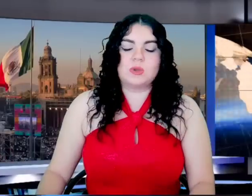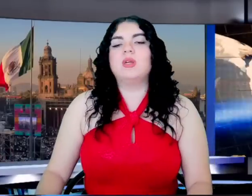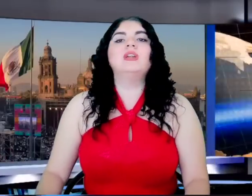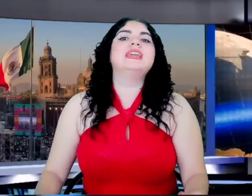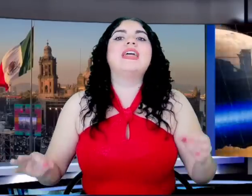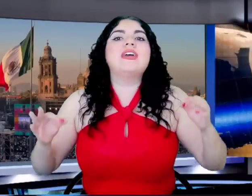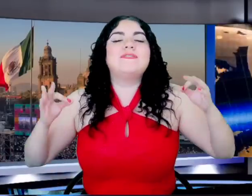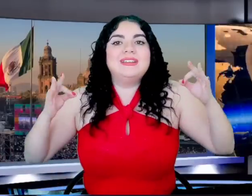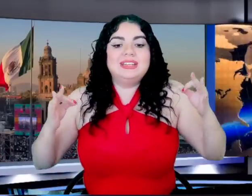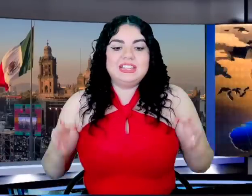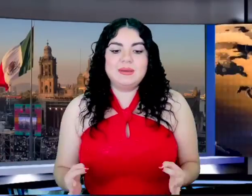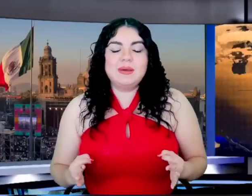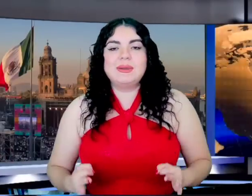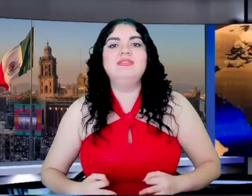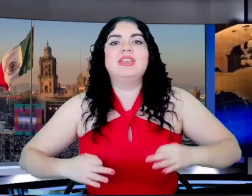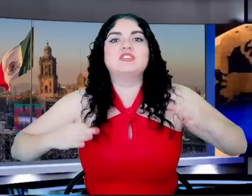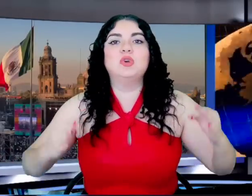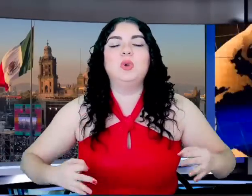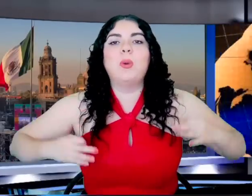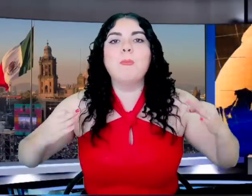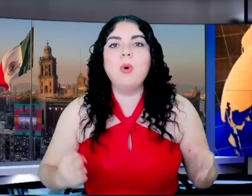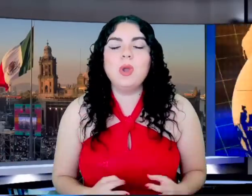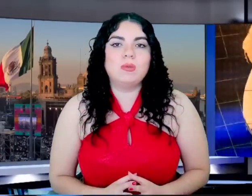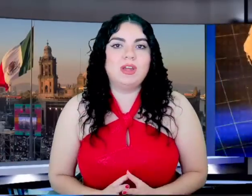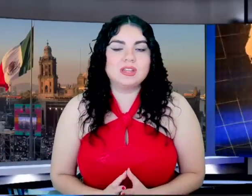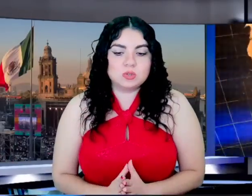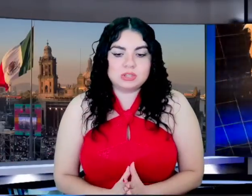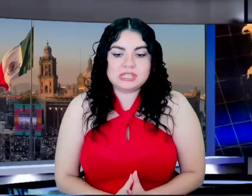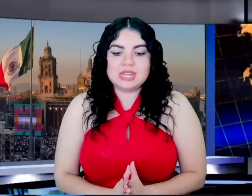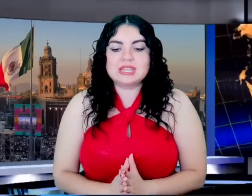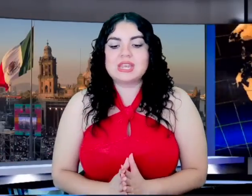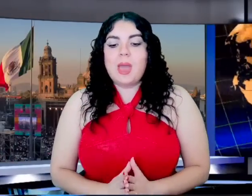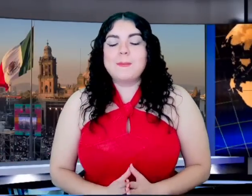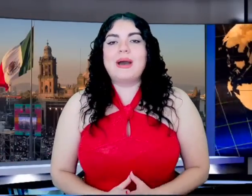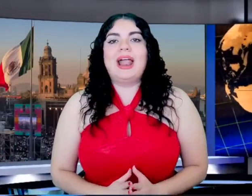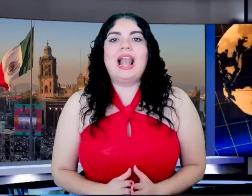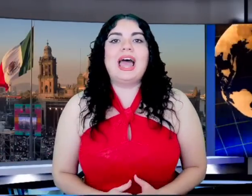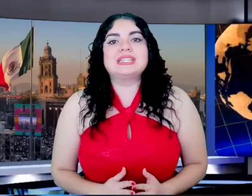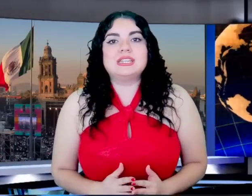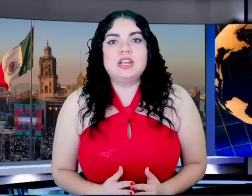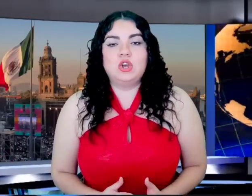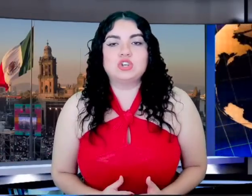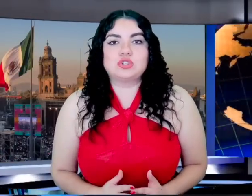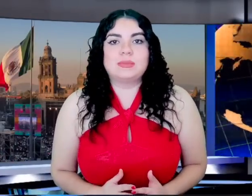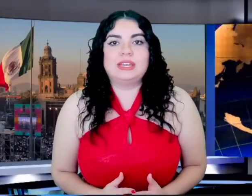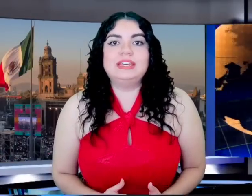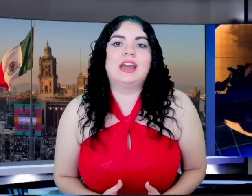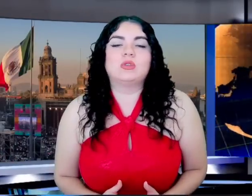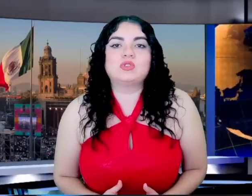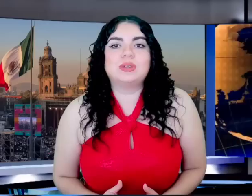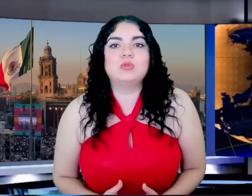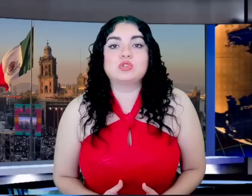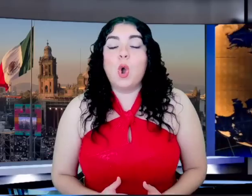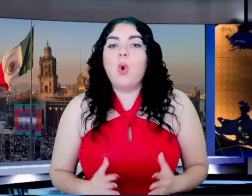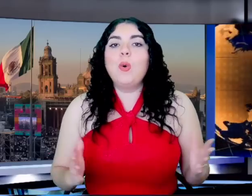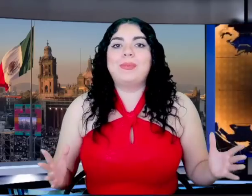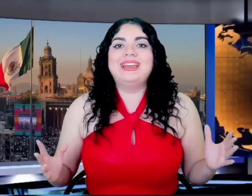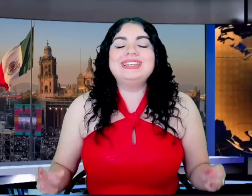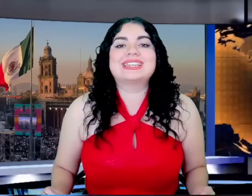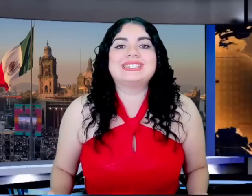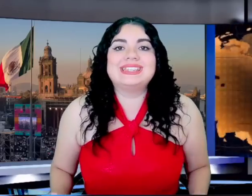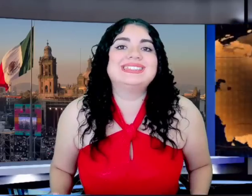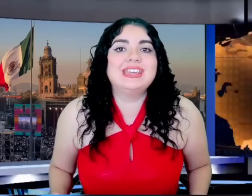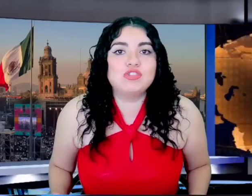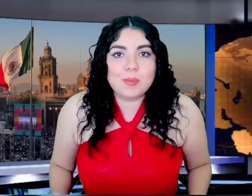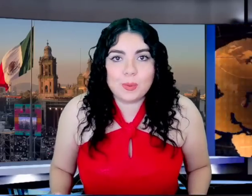López Obrador y que definitivamente son muy buenas noticias para las y los mexicanos tenemos un